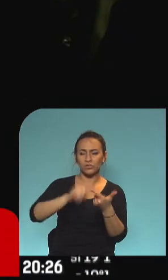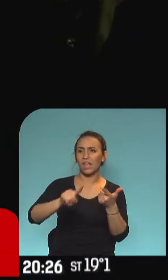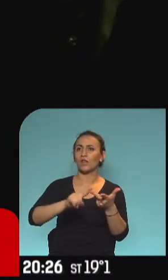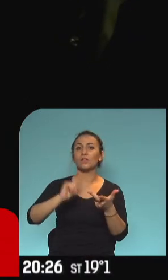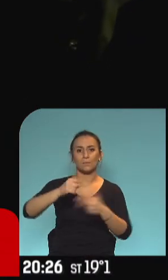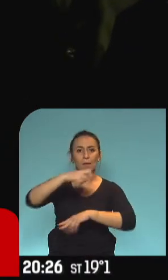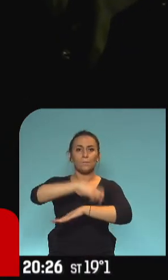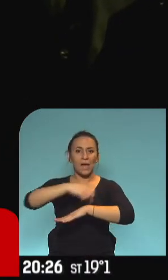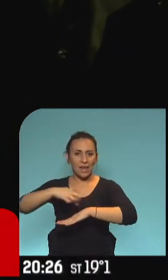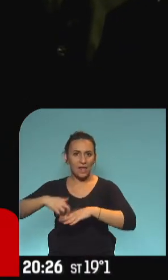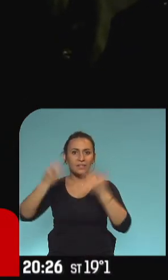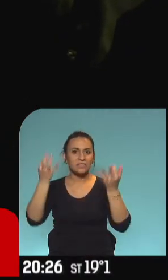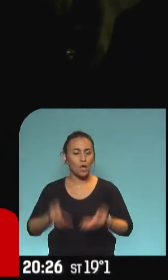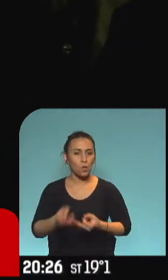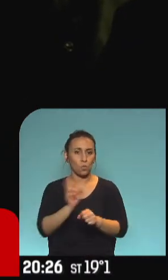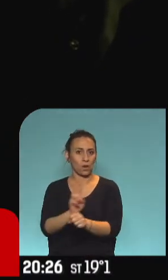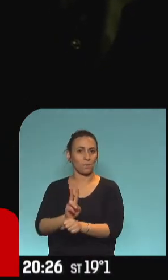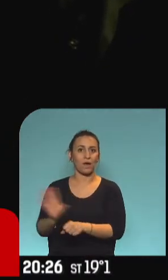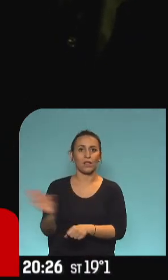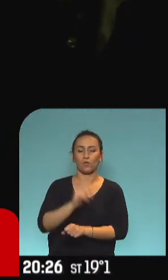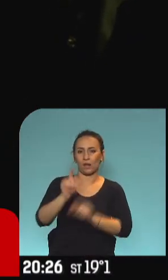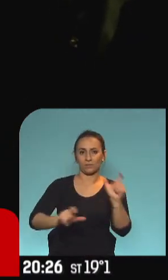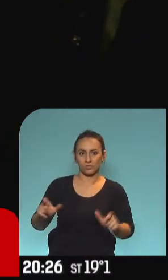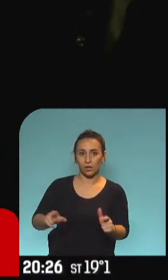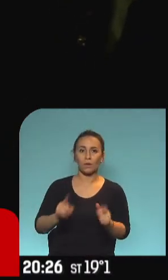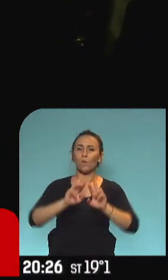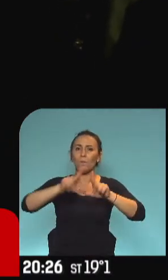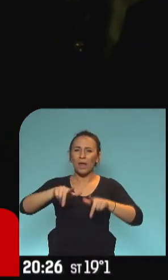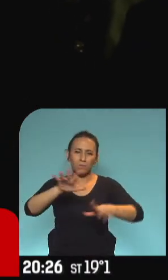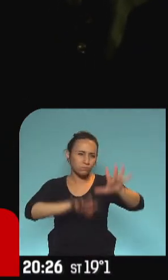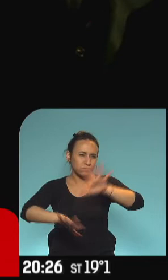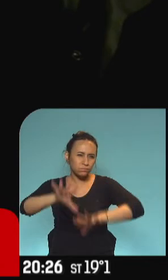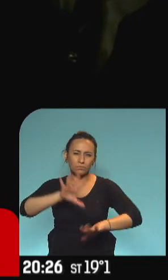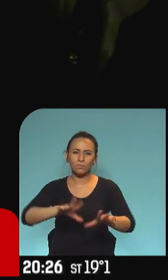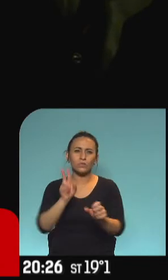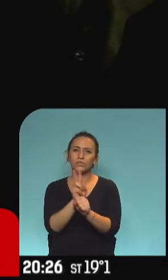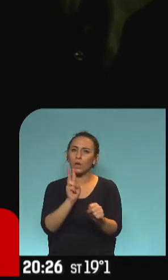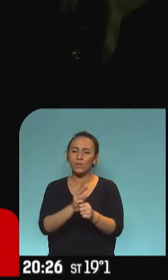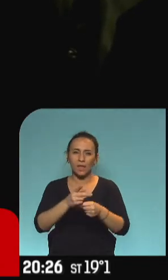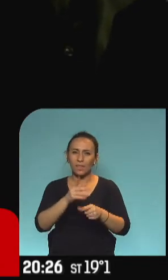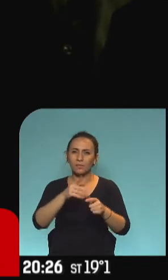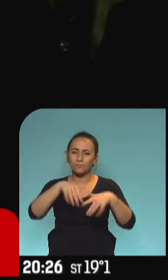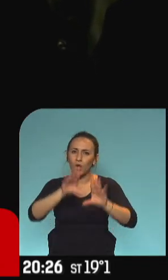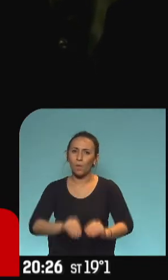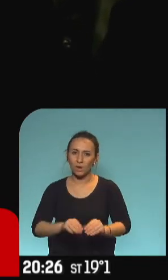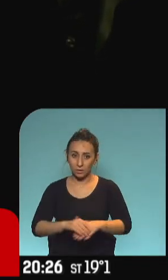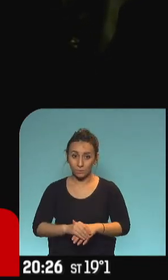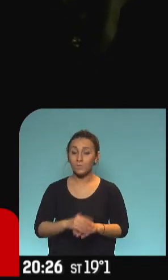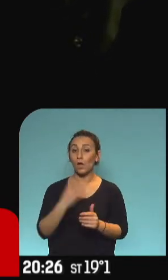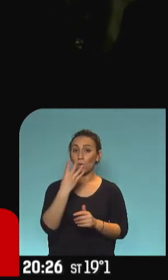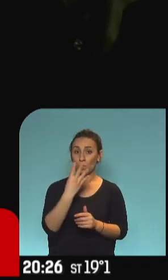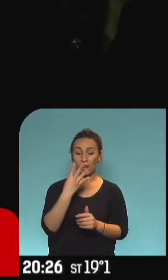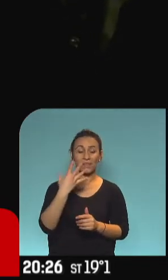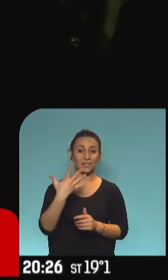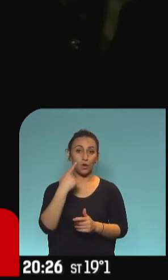vecinos. Es un plan integral de seguridad. Así que este punto de la coparticipación, importantísimo, alrededor de 45.000 millones de pesos